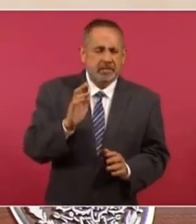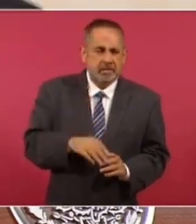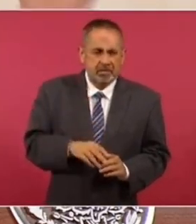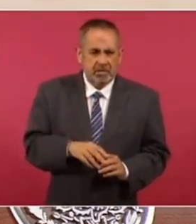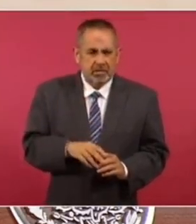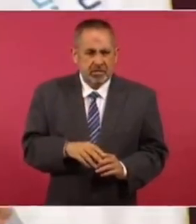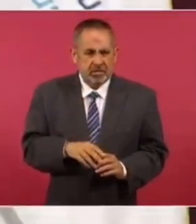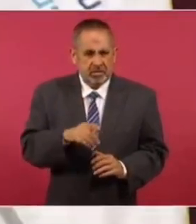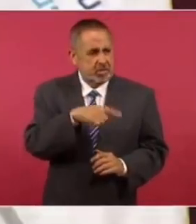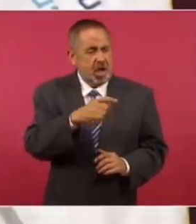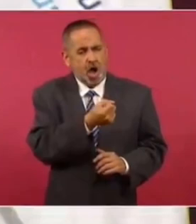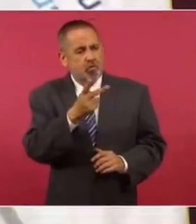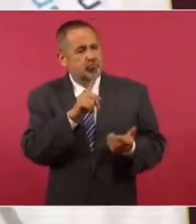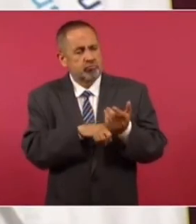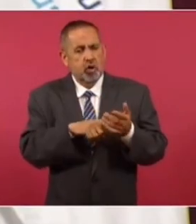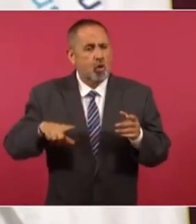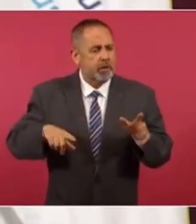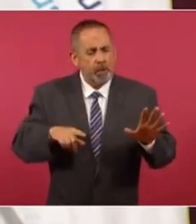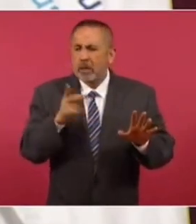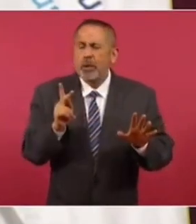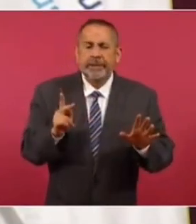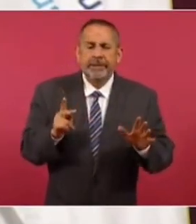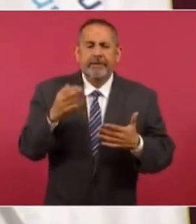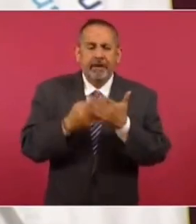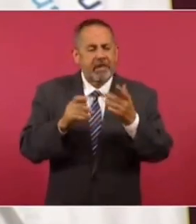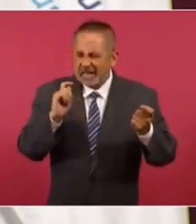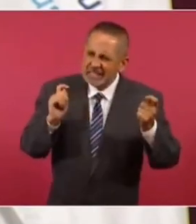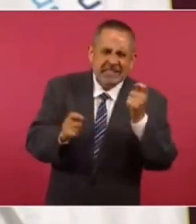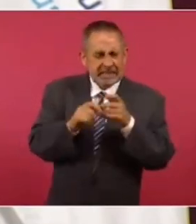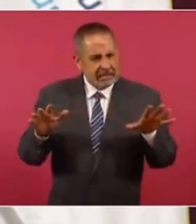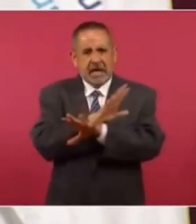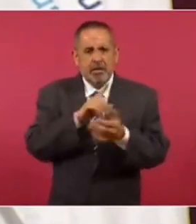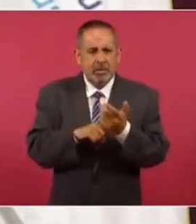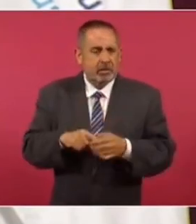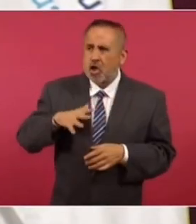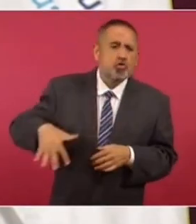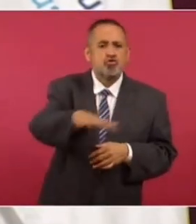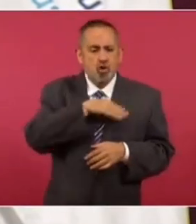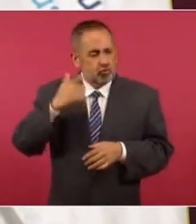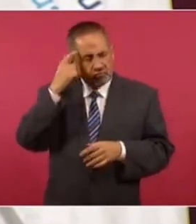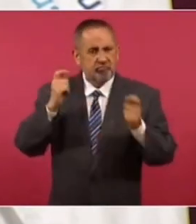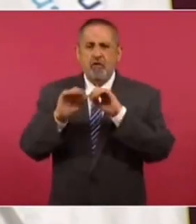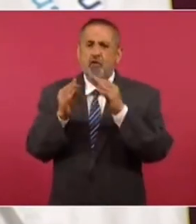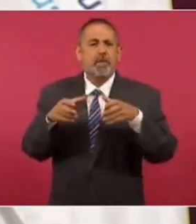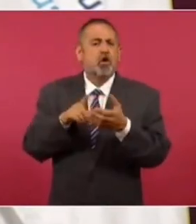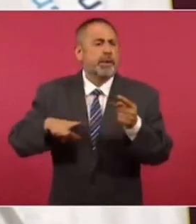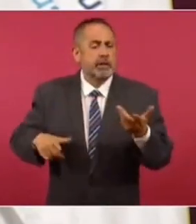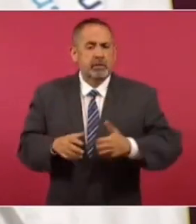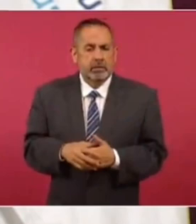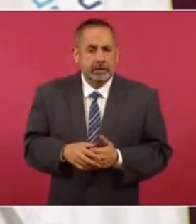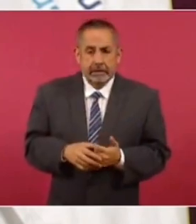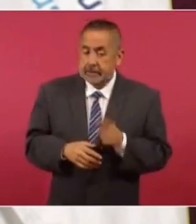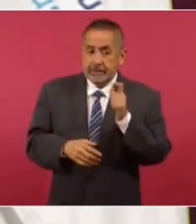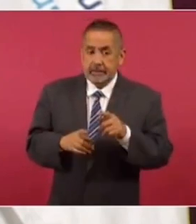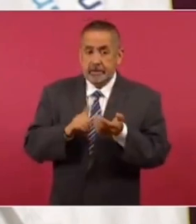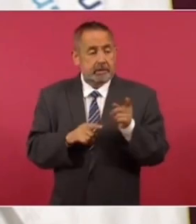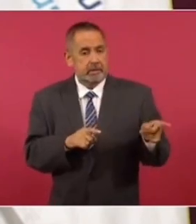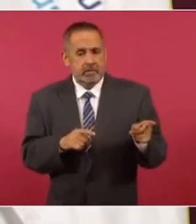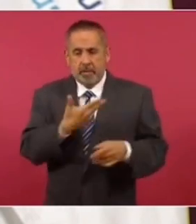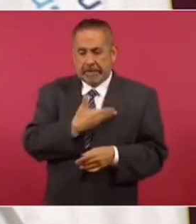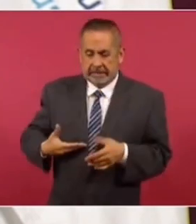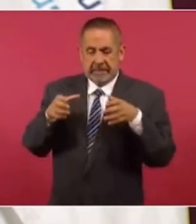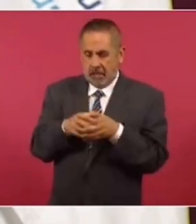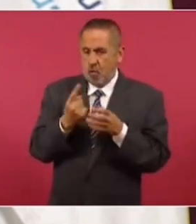al gobierno, pero hace falta la transformación del Estado. Porque una cosa es el Poder